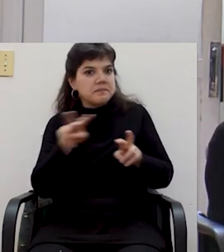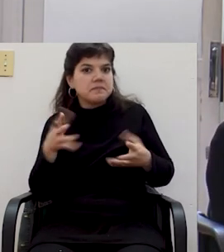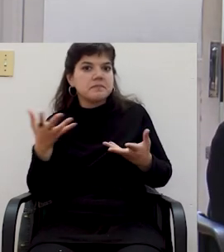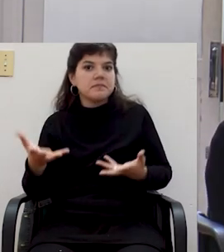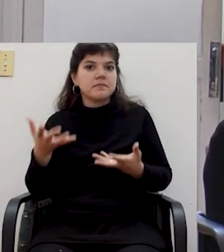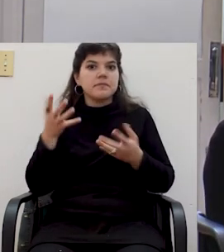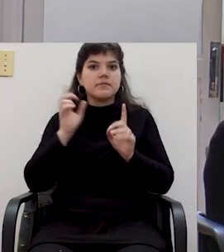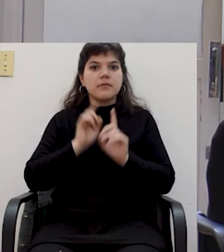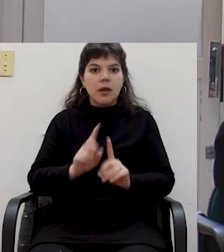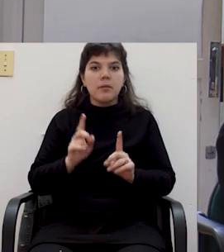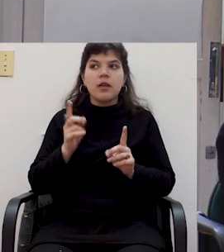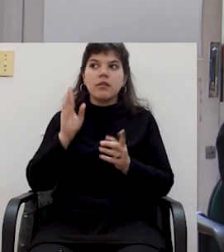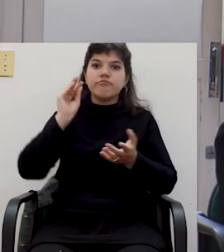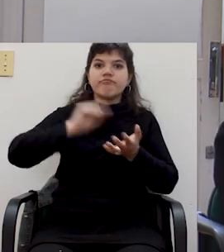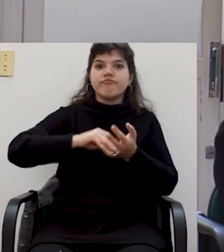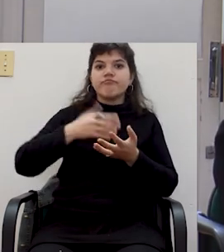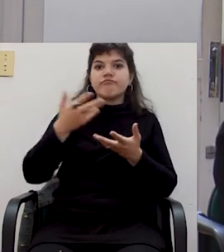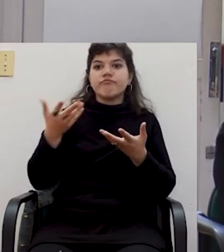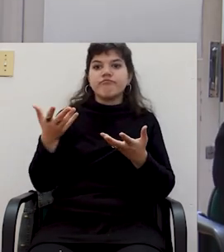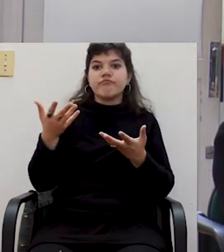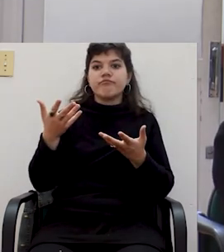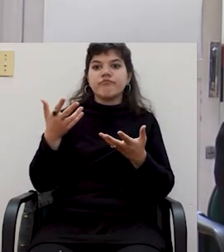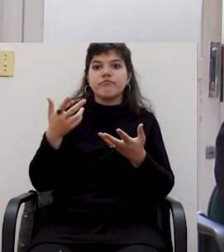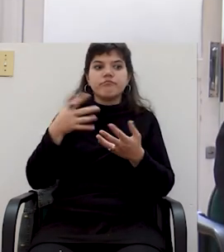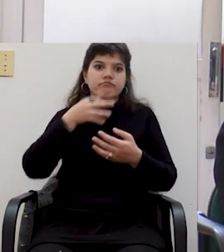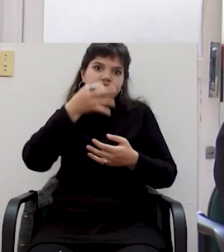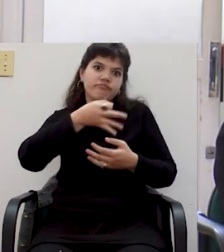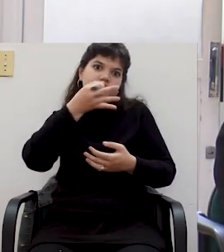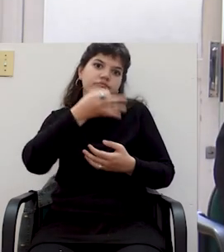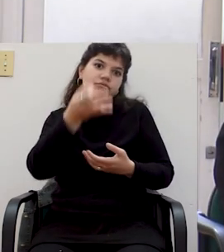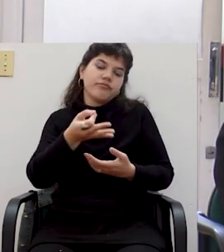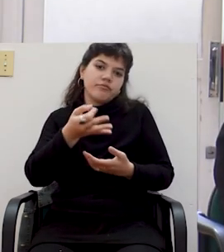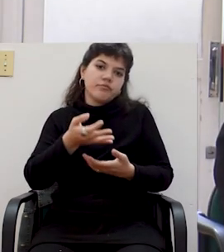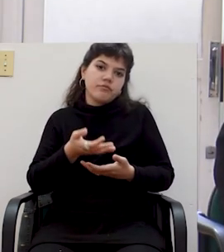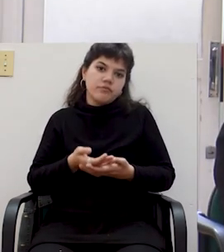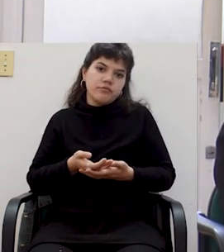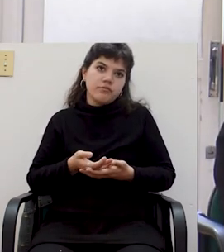y poner en narración.